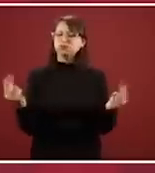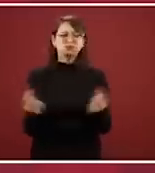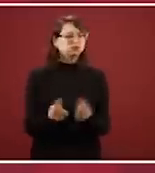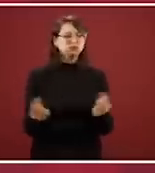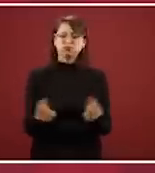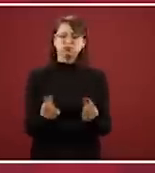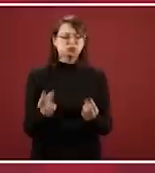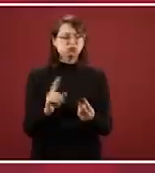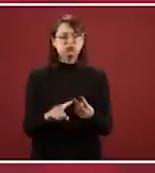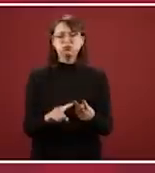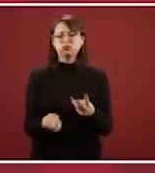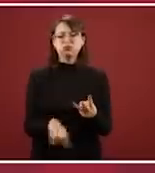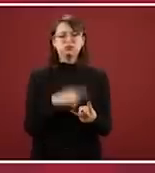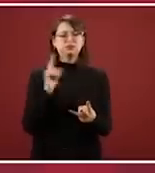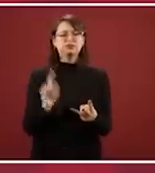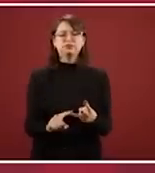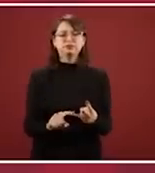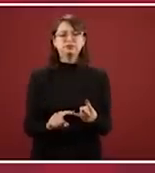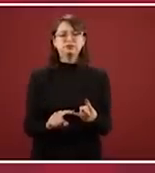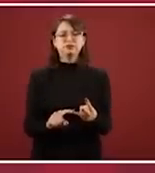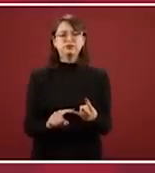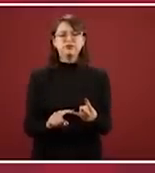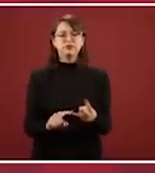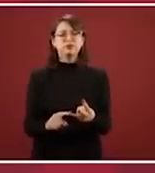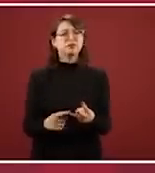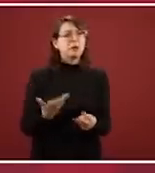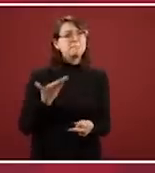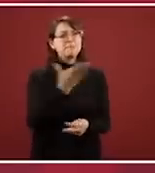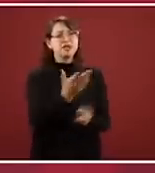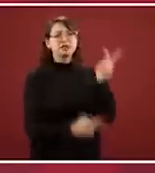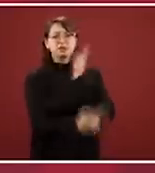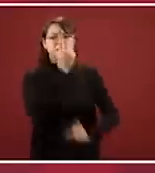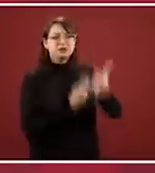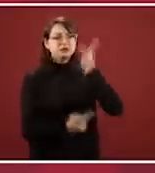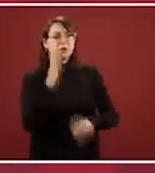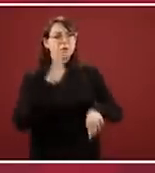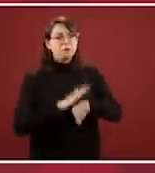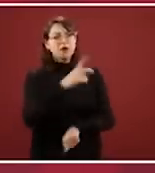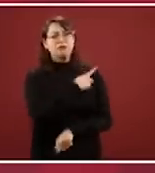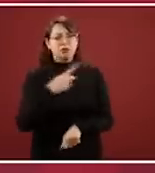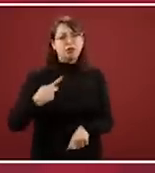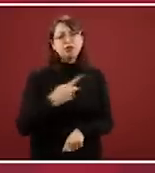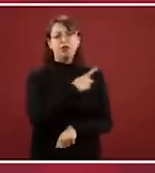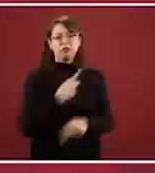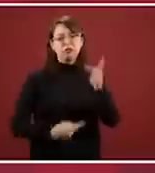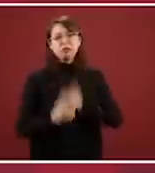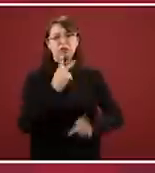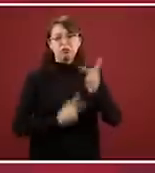se demostró que no es necesario endeudar al país para